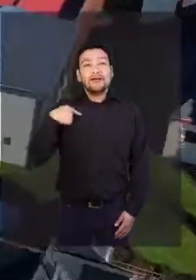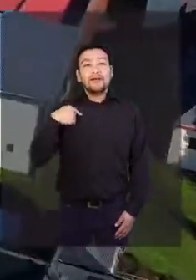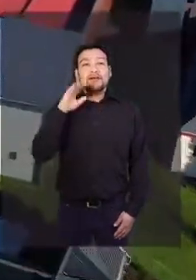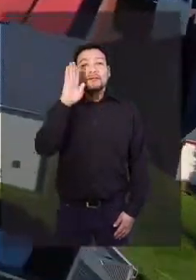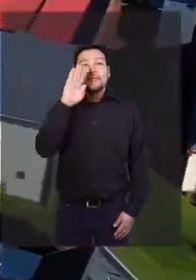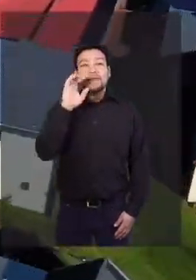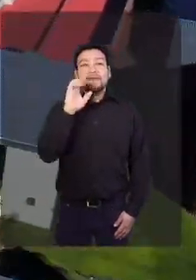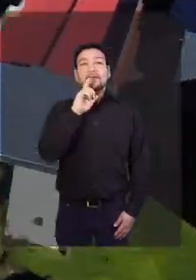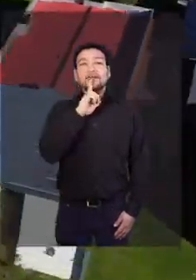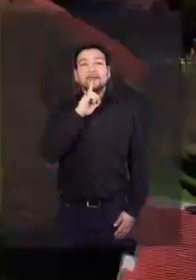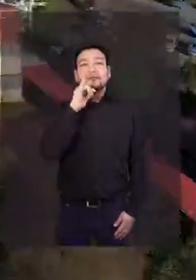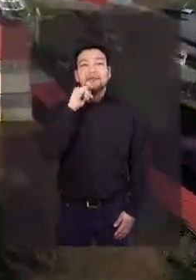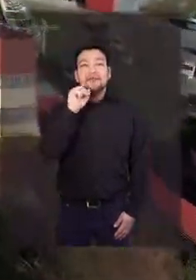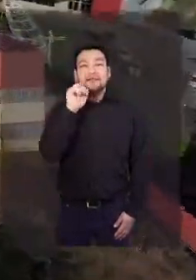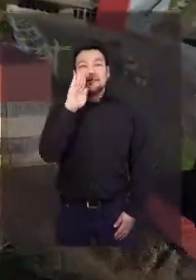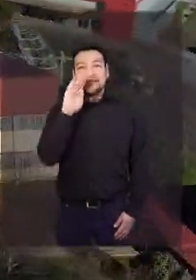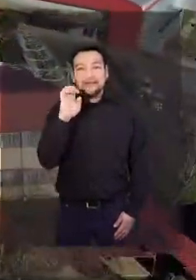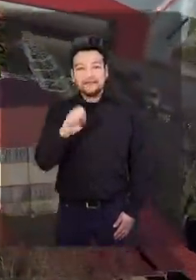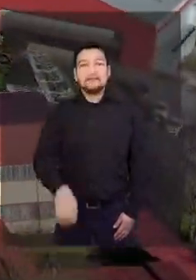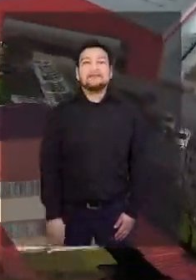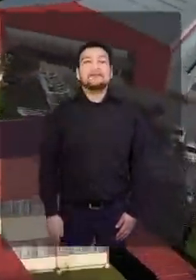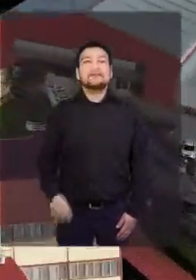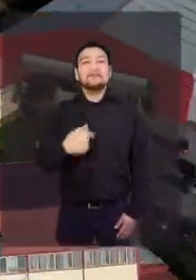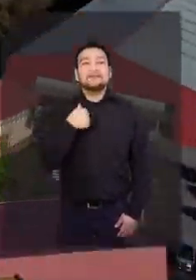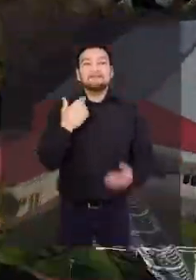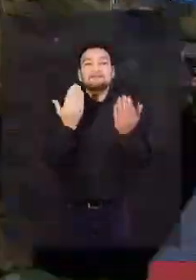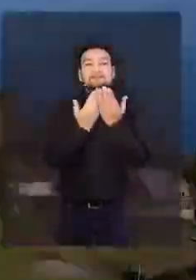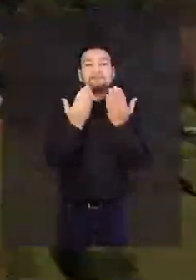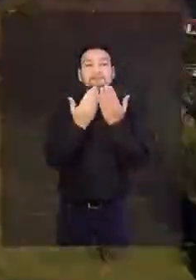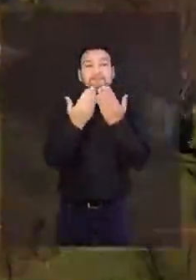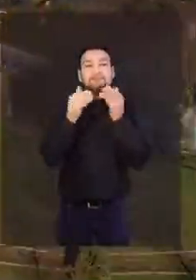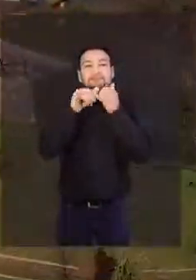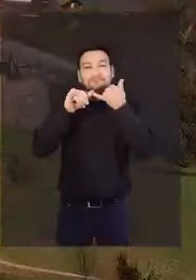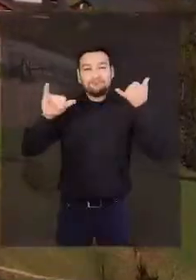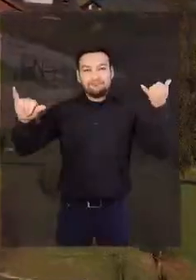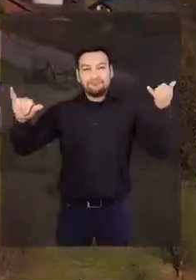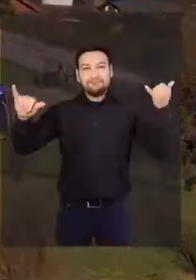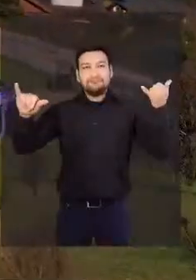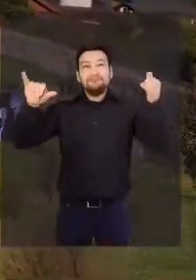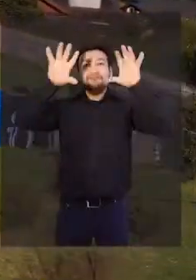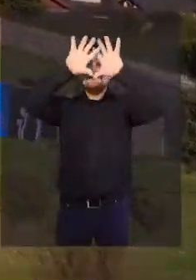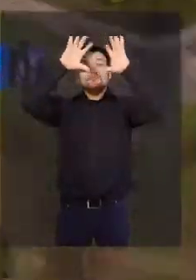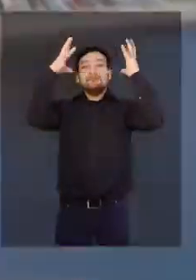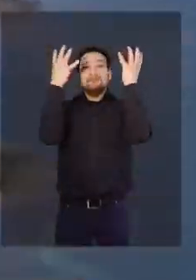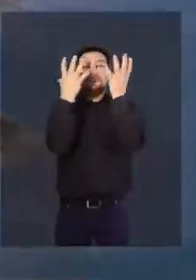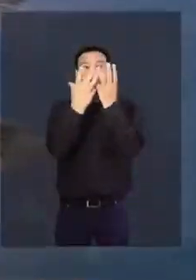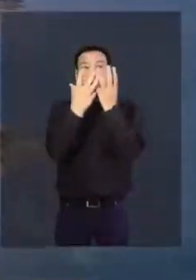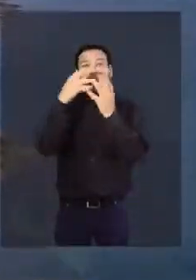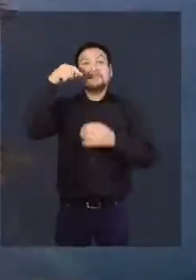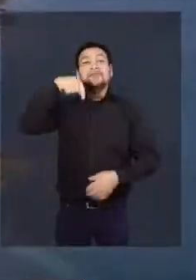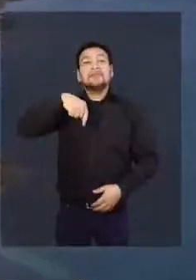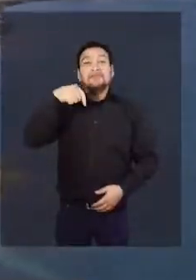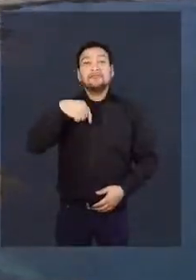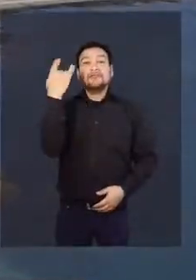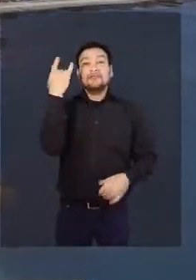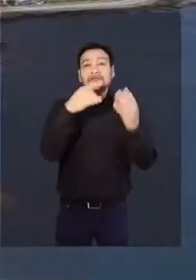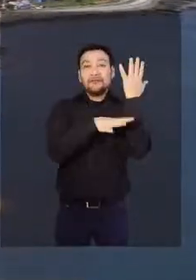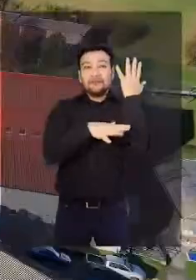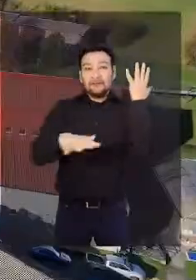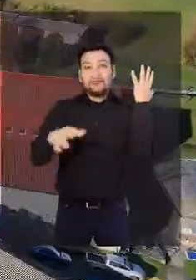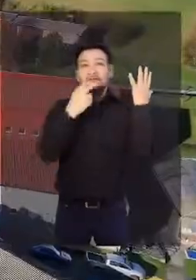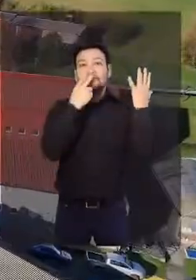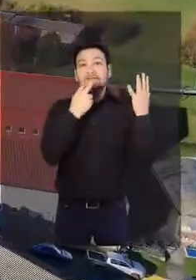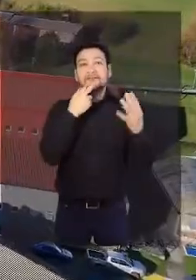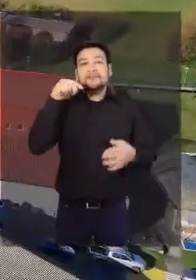Bienvenidos a la Universidad Austral de Chile, sede Puerto Montt, ubicada en el inicio de la carretera austral y una de